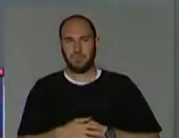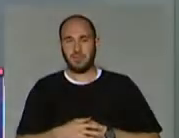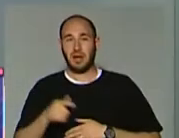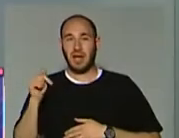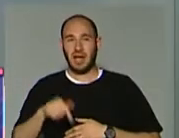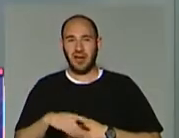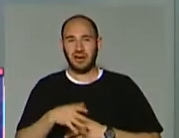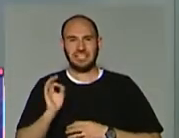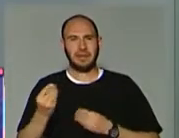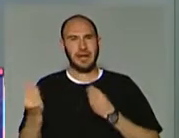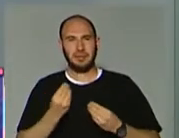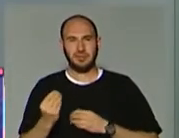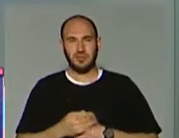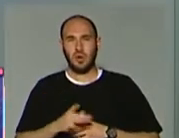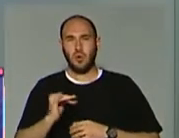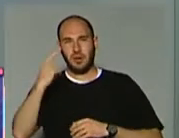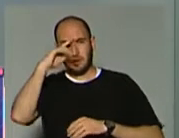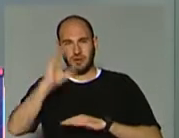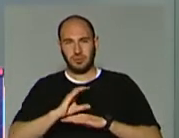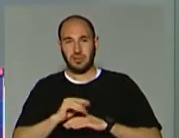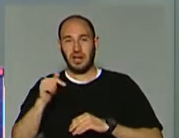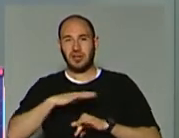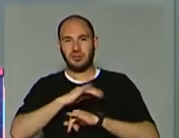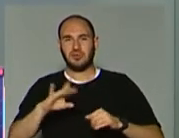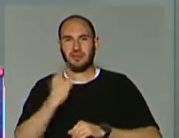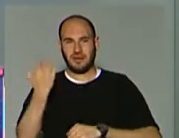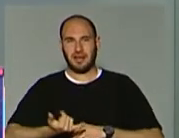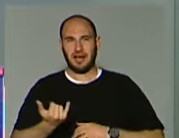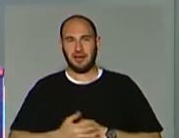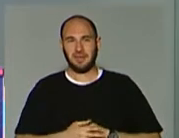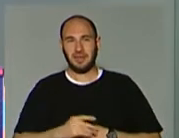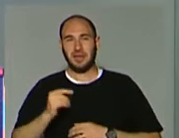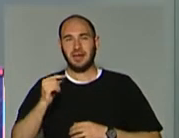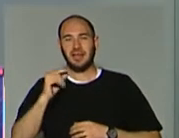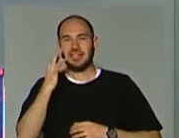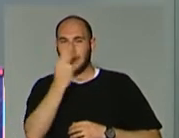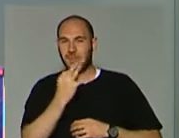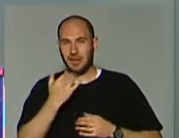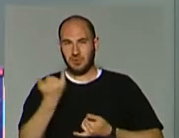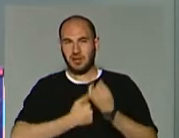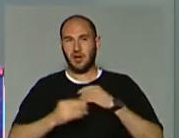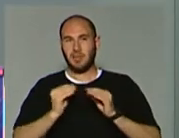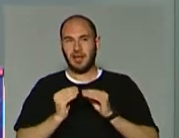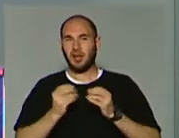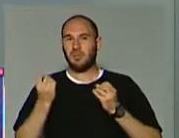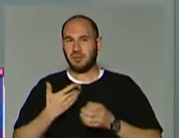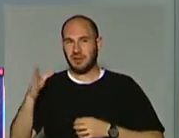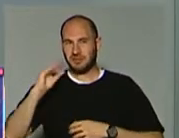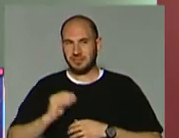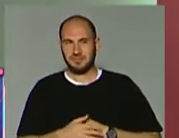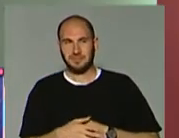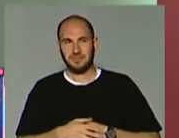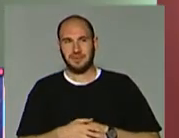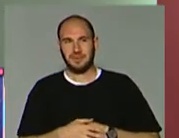Momento de saber qué ha sucedido en la universidad y tenemos las noticias universitarias con Camila Castro, nuestra compañera. Camila, buenas noches, ¿cómo